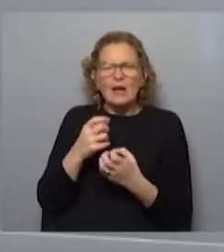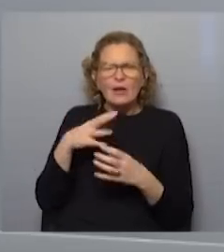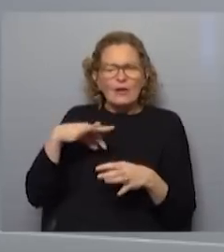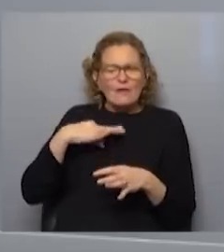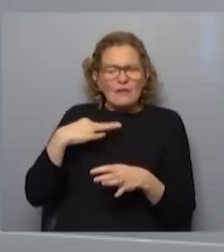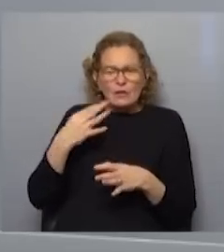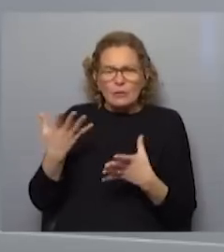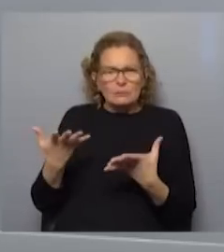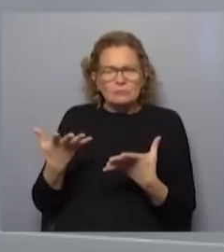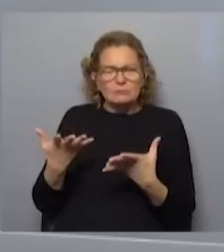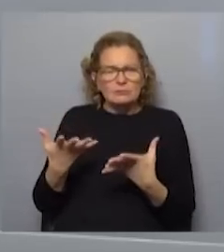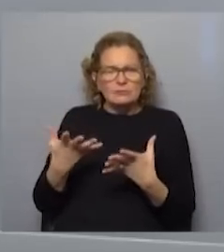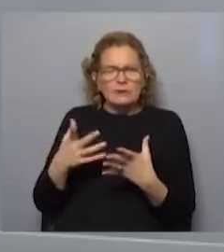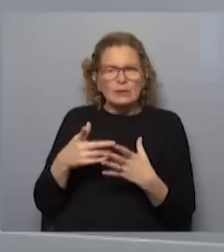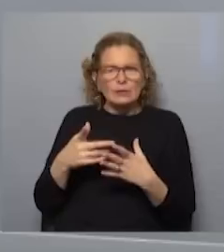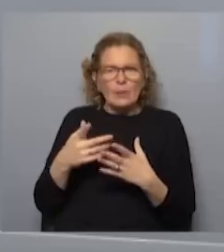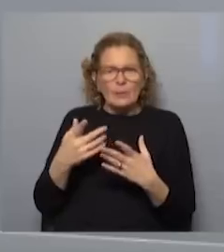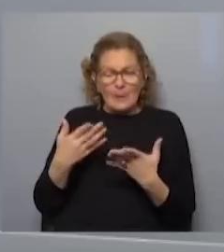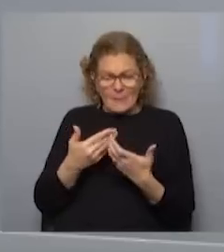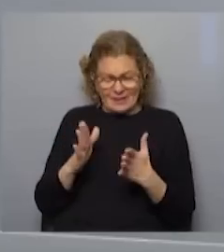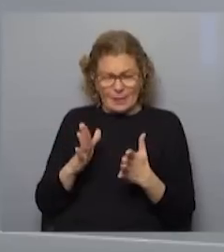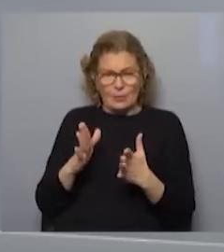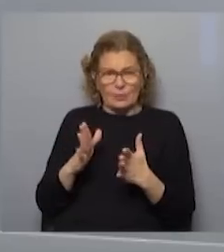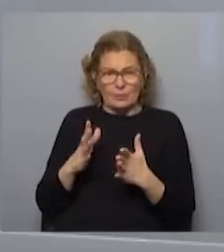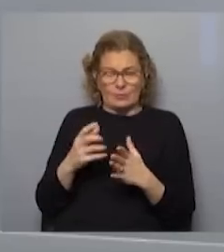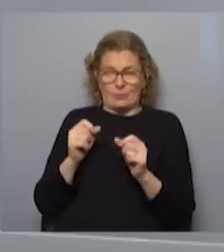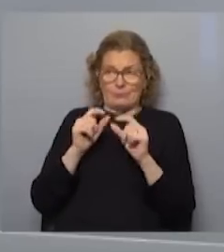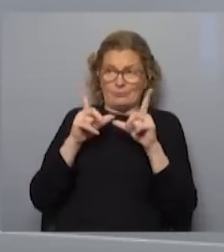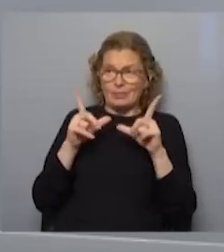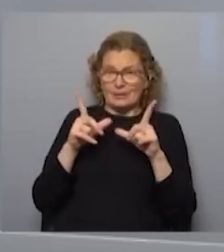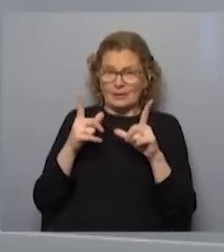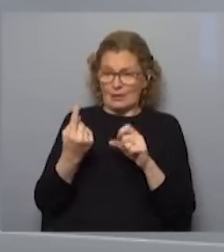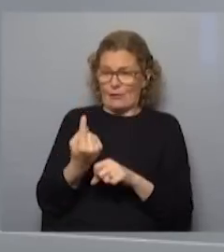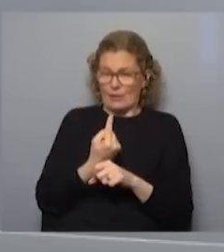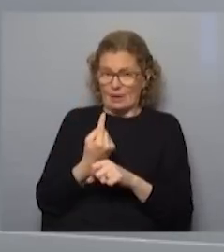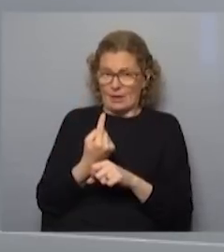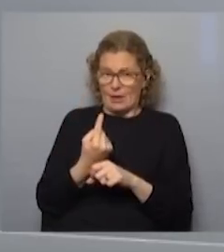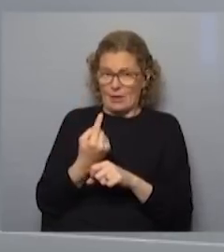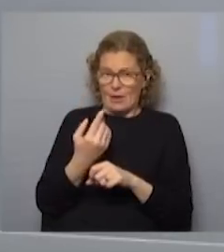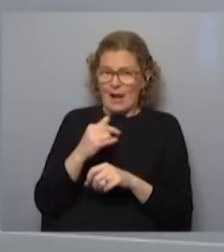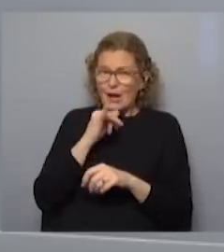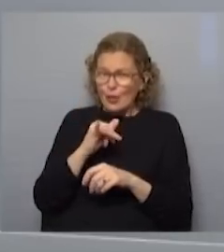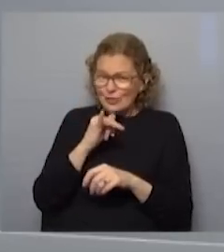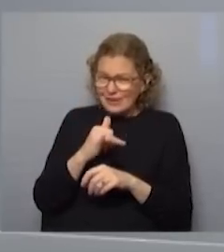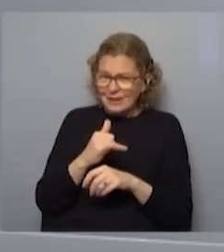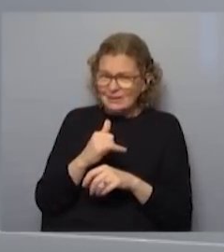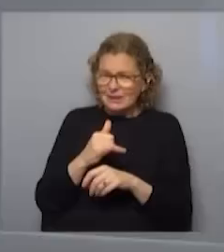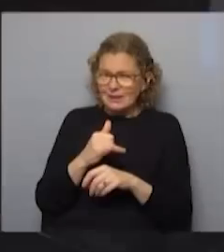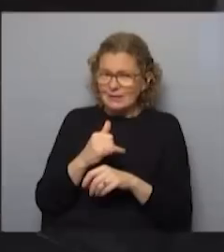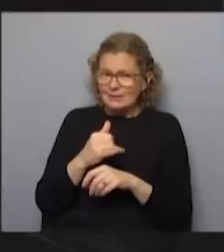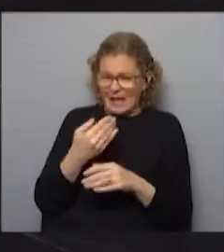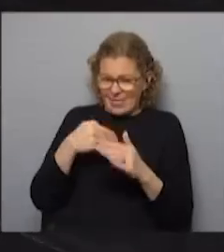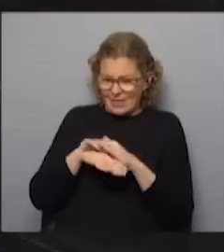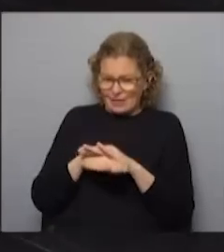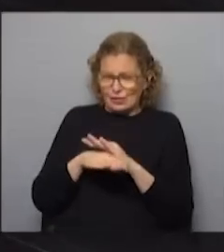y ya no más en los primeros momentos fue muy impactante que apareciera un exagente a contarte desde el lado